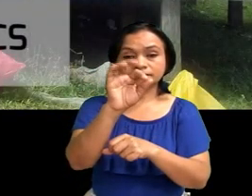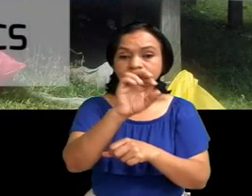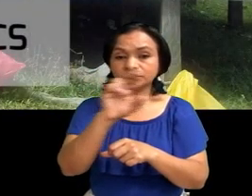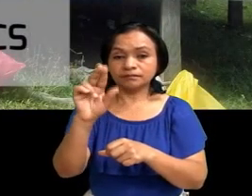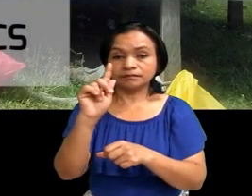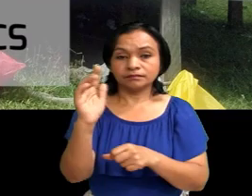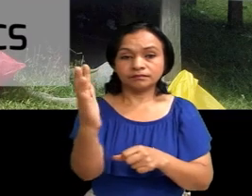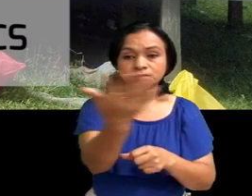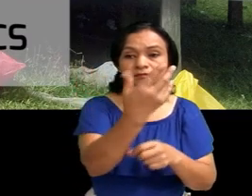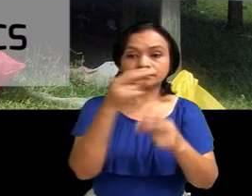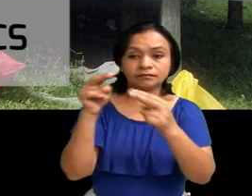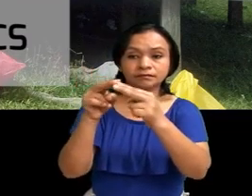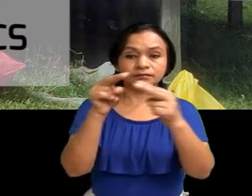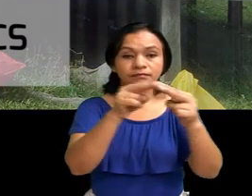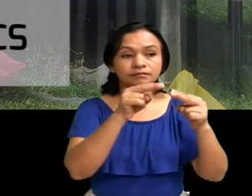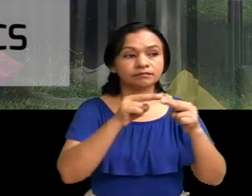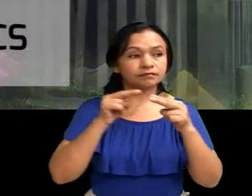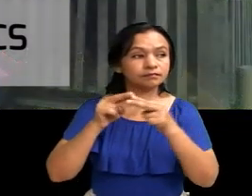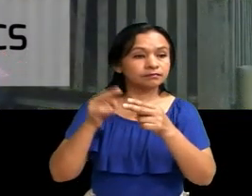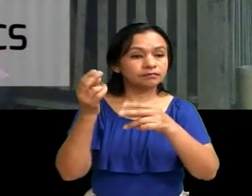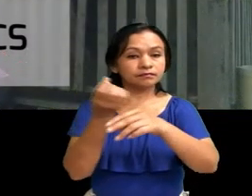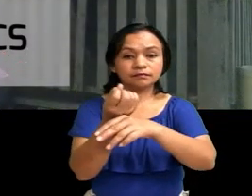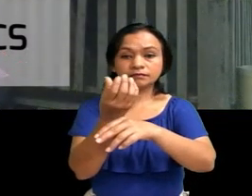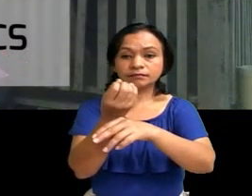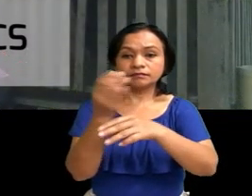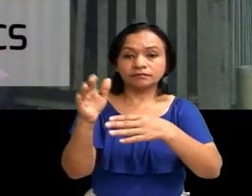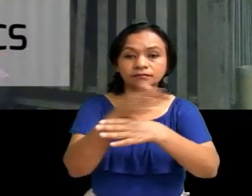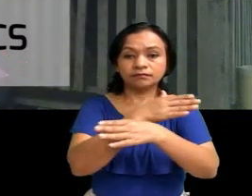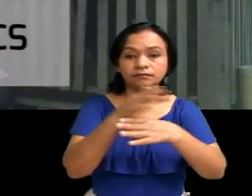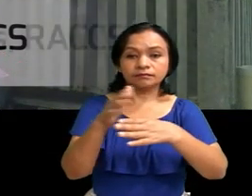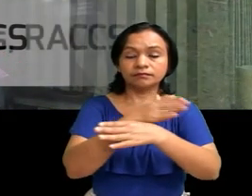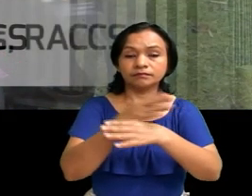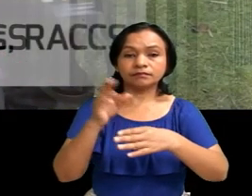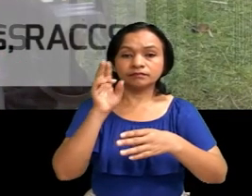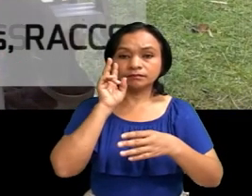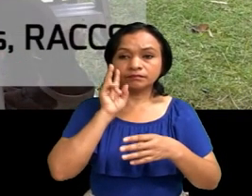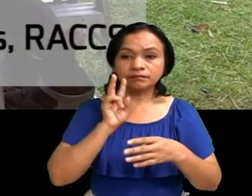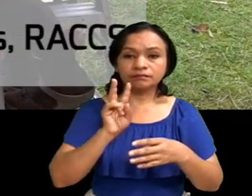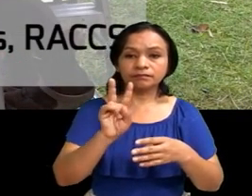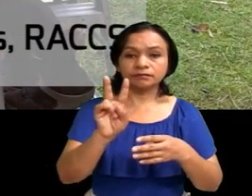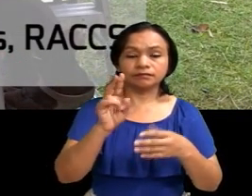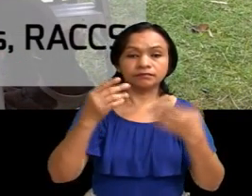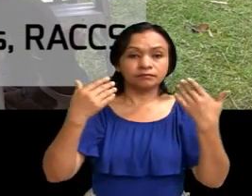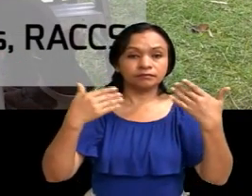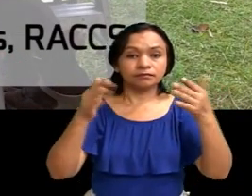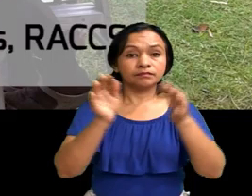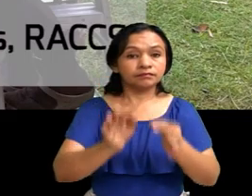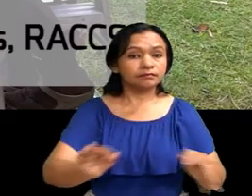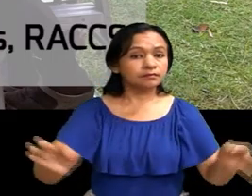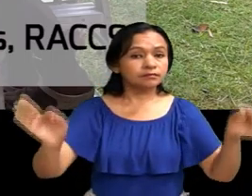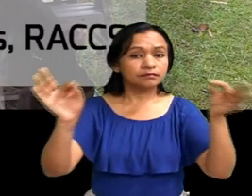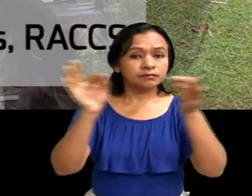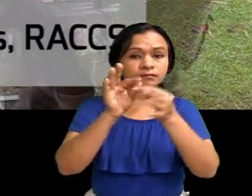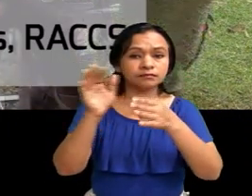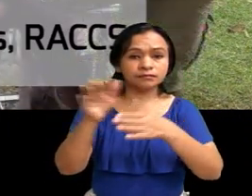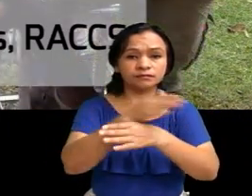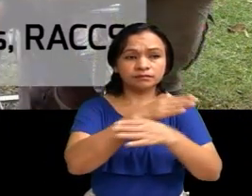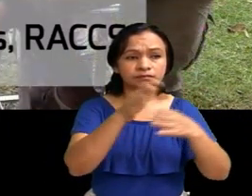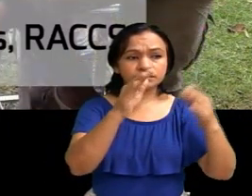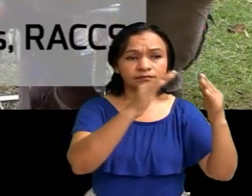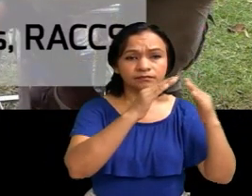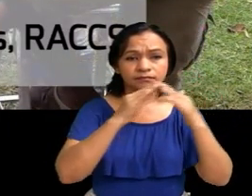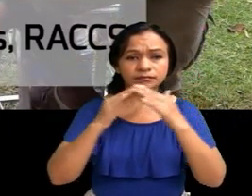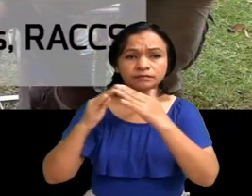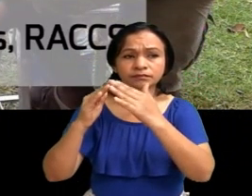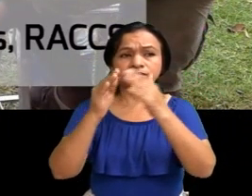todos, ¿verdad? Con los alcaldes, lógico, son los que están viendo y midiendo las prioridades de las diferentes comunidades. Pero